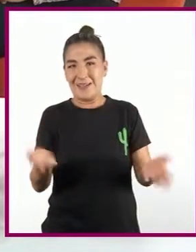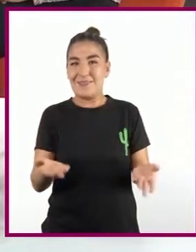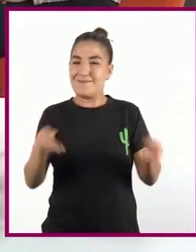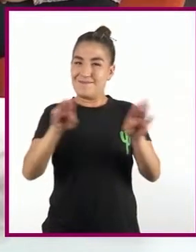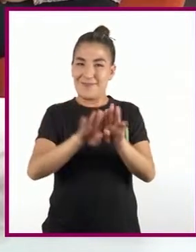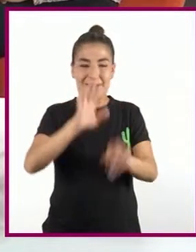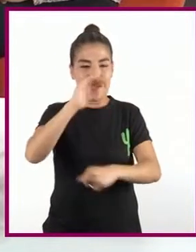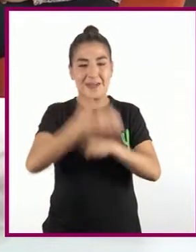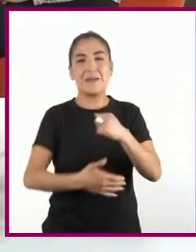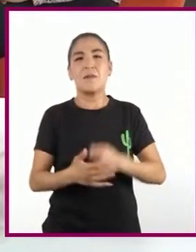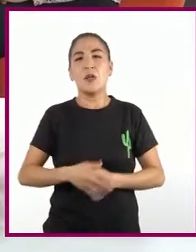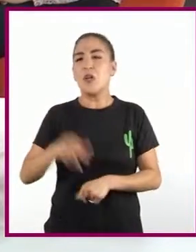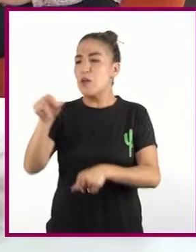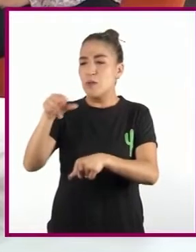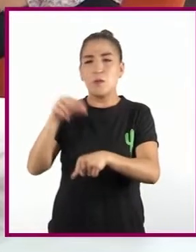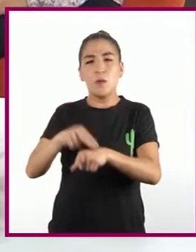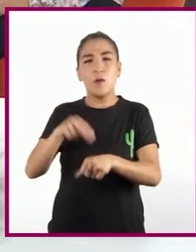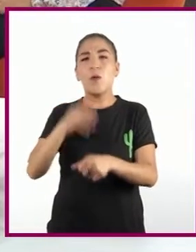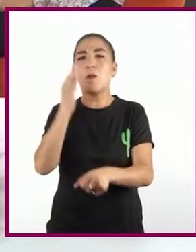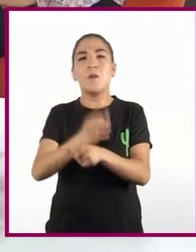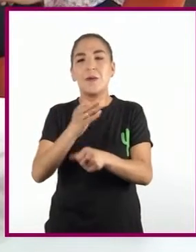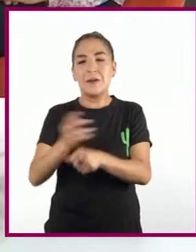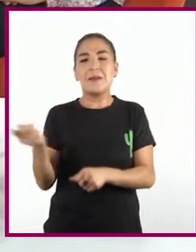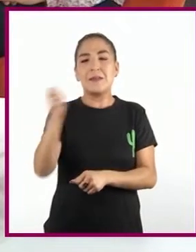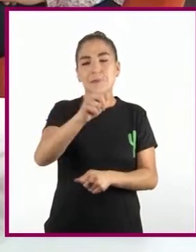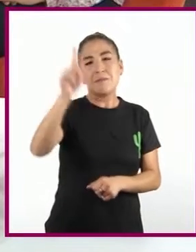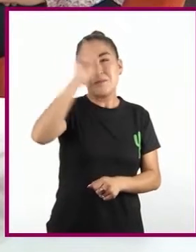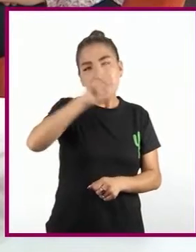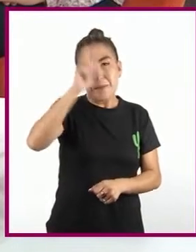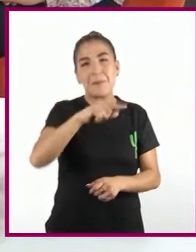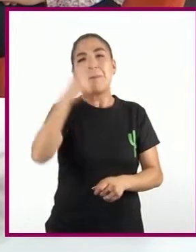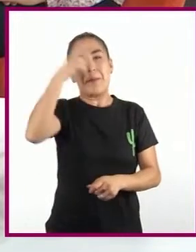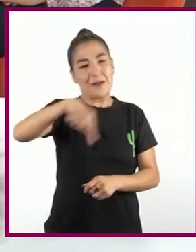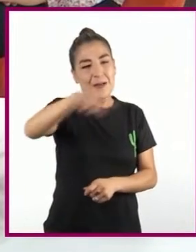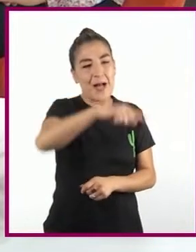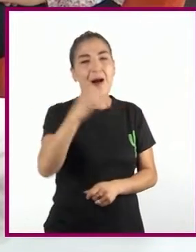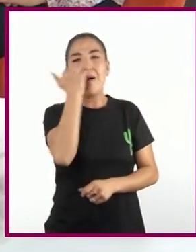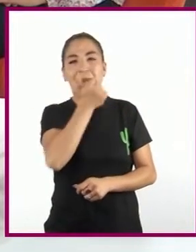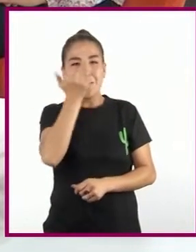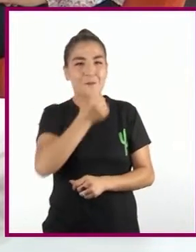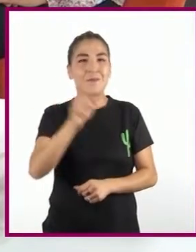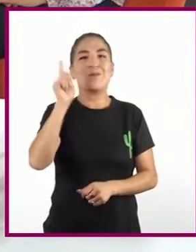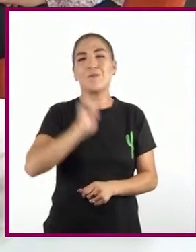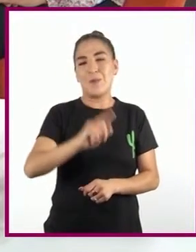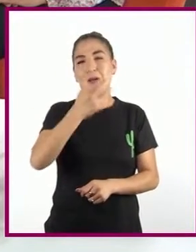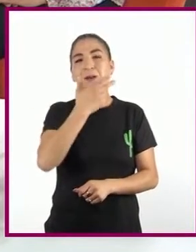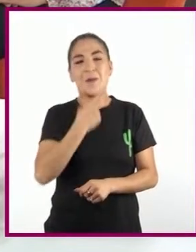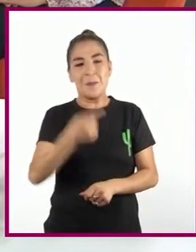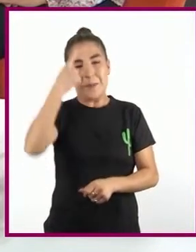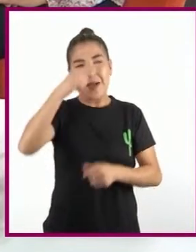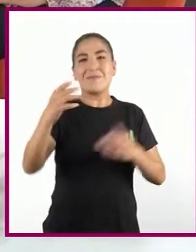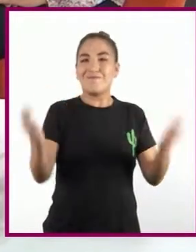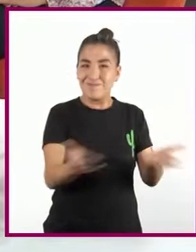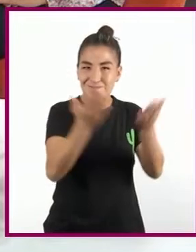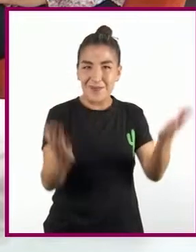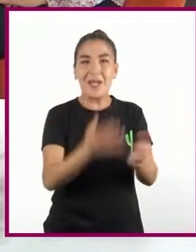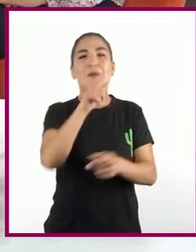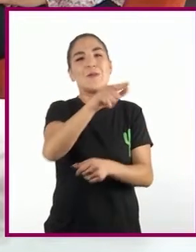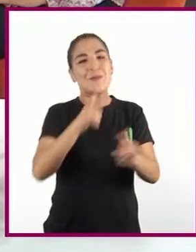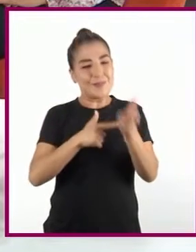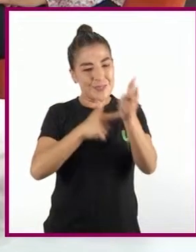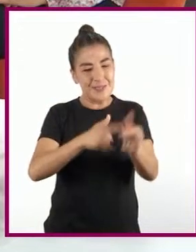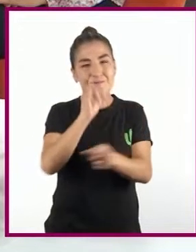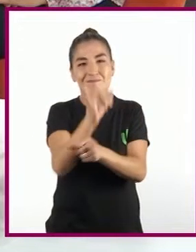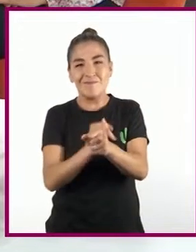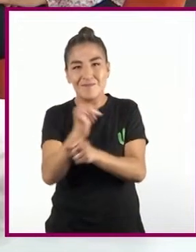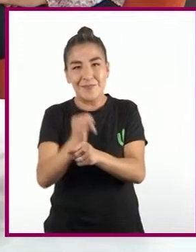doctora, ¿puede brindar un mensaje a nuestras alumnas y alumnos de secundaria para motivarlos a que se acerquen a la